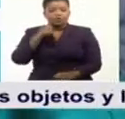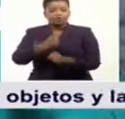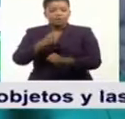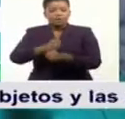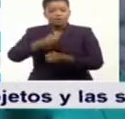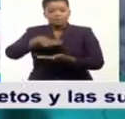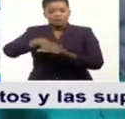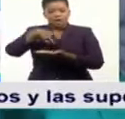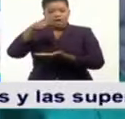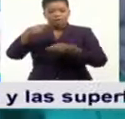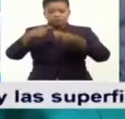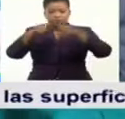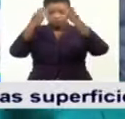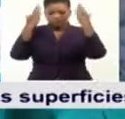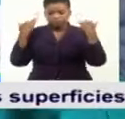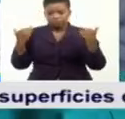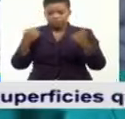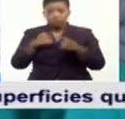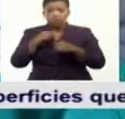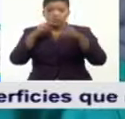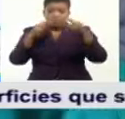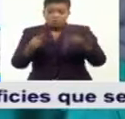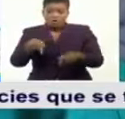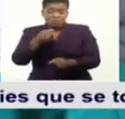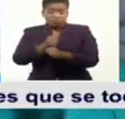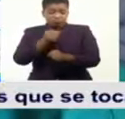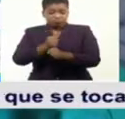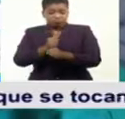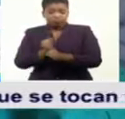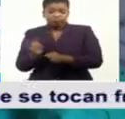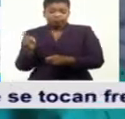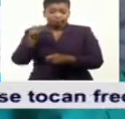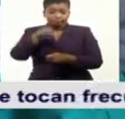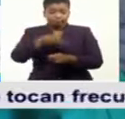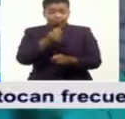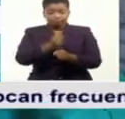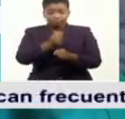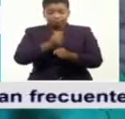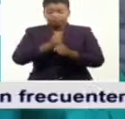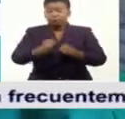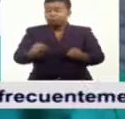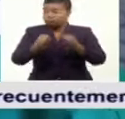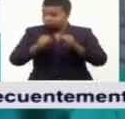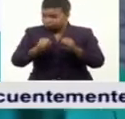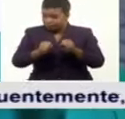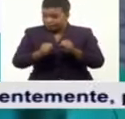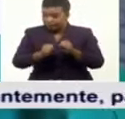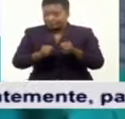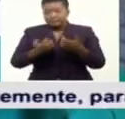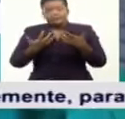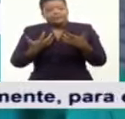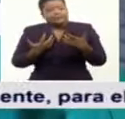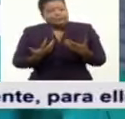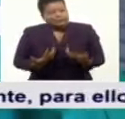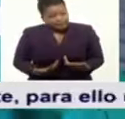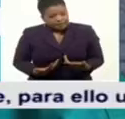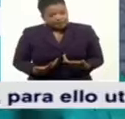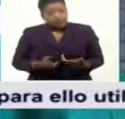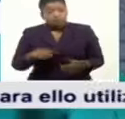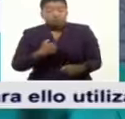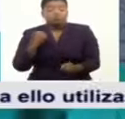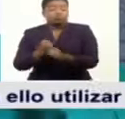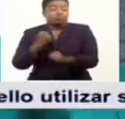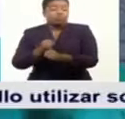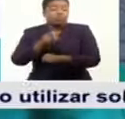Matrimonios, estoy reubicada aquí. El trabajo es fuerte, agotador, trabajamos 12